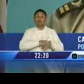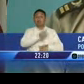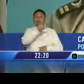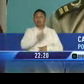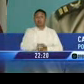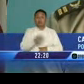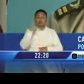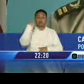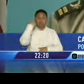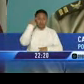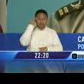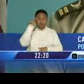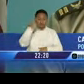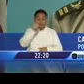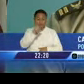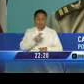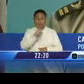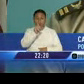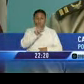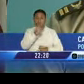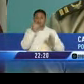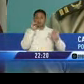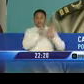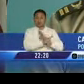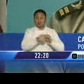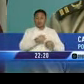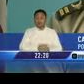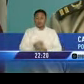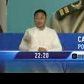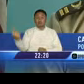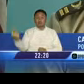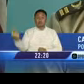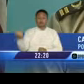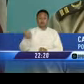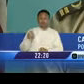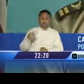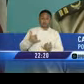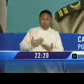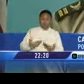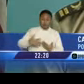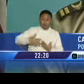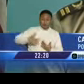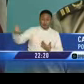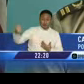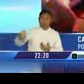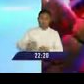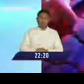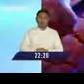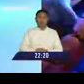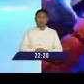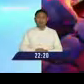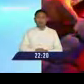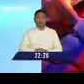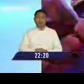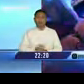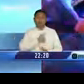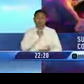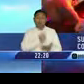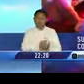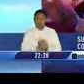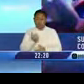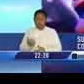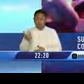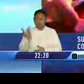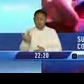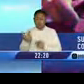personas. Hay una persona denunciante que indica que le había tratado de sustraer sus objetos personales. Sea cierto o no que el arma de